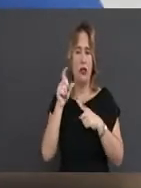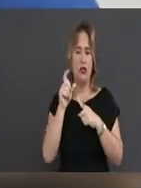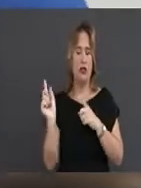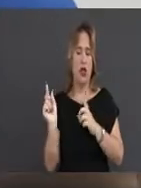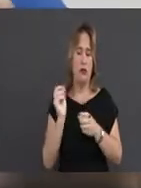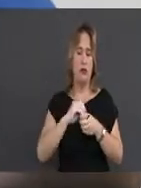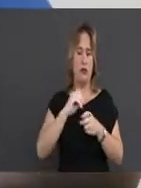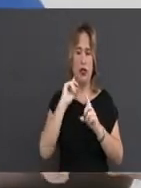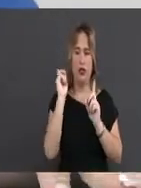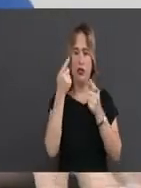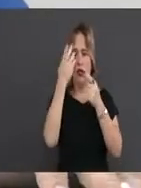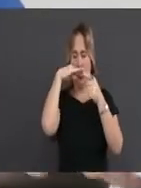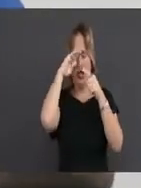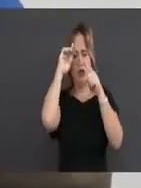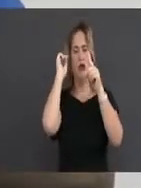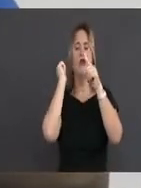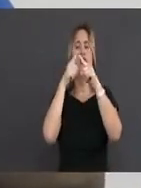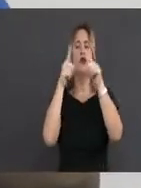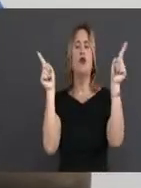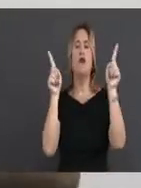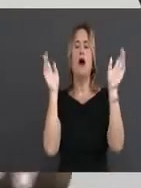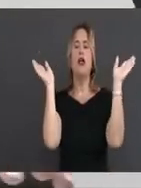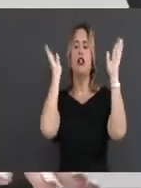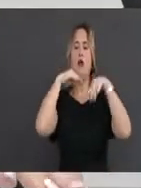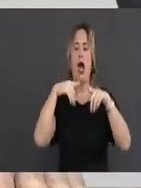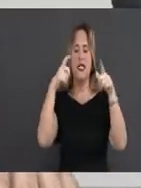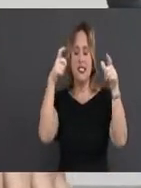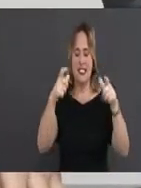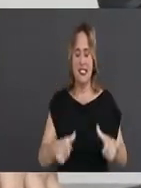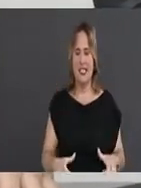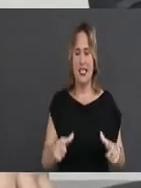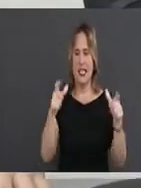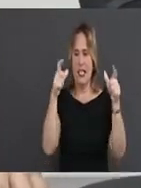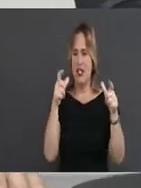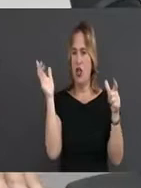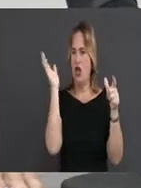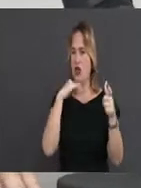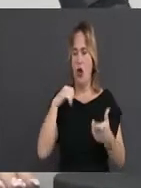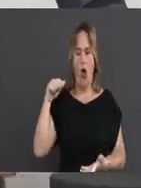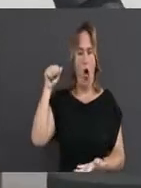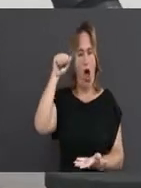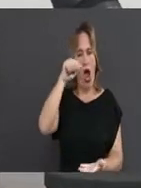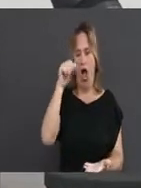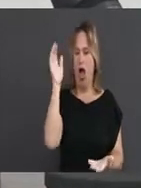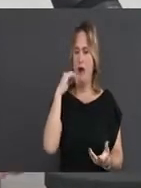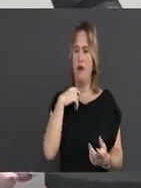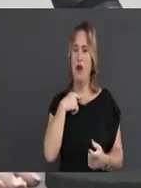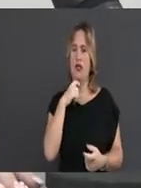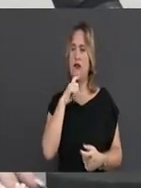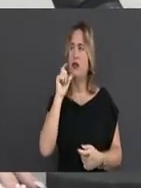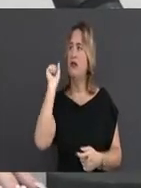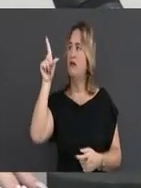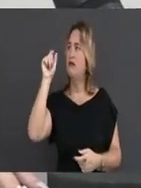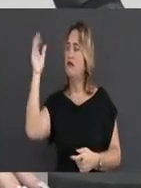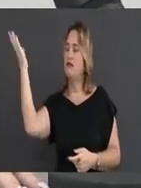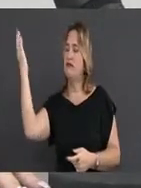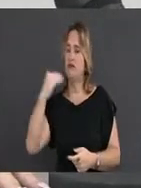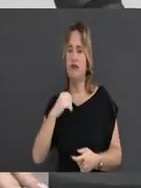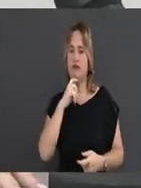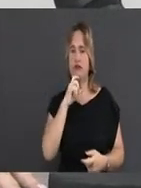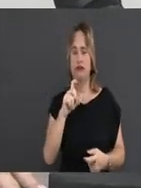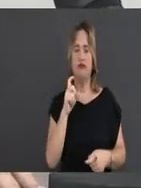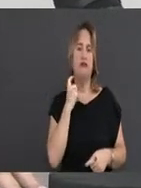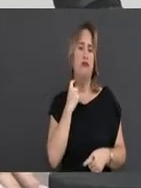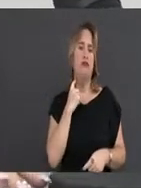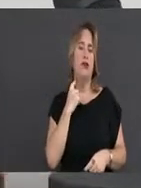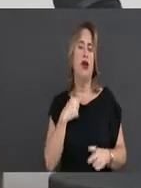el territorio nacional es el déficit de cilindro debido a la imposibilidad de las importaciones en los